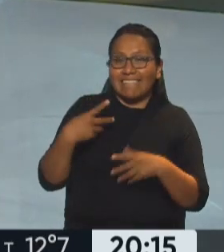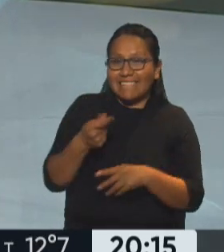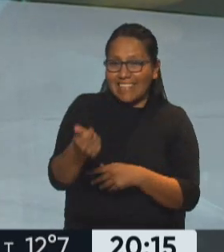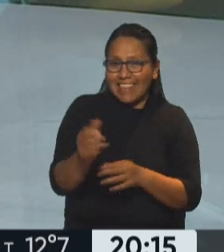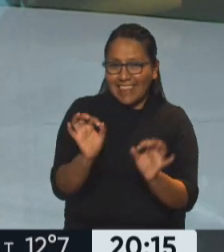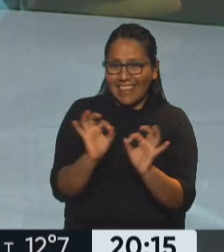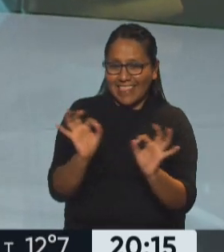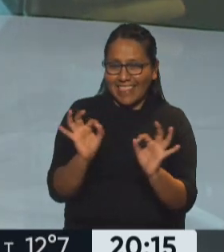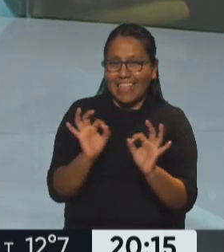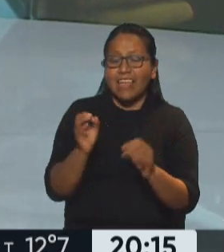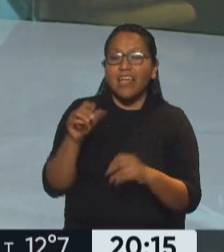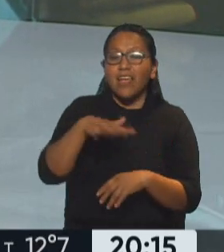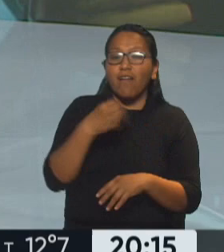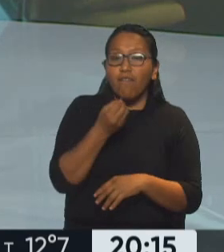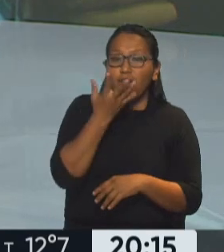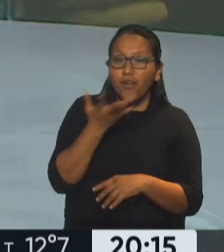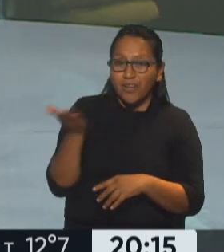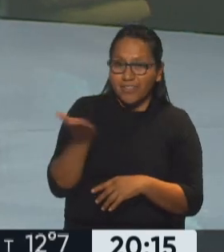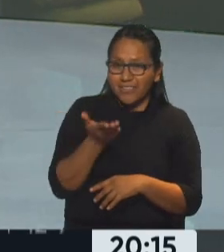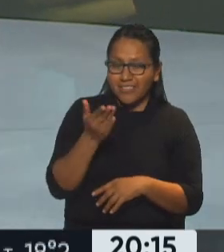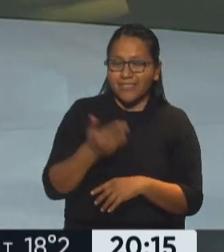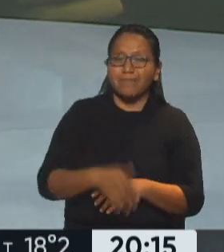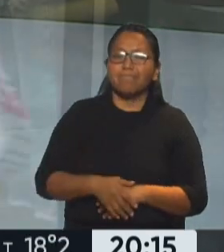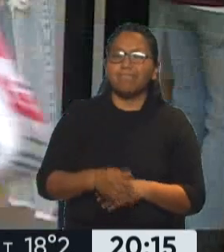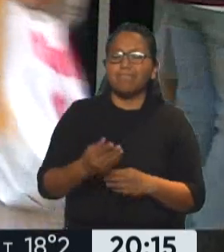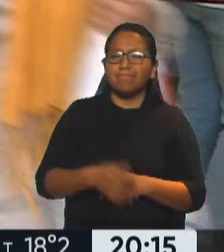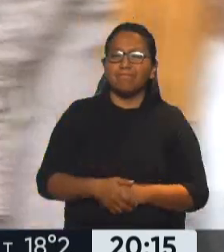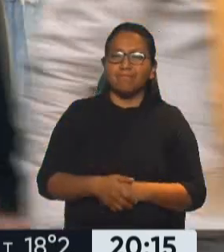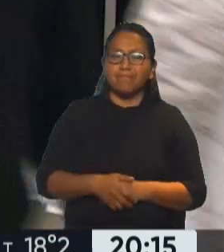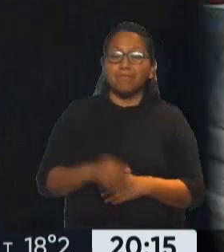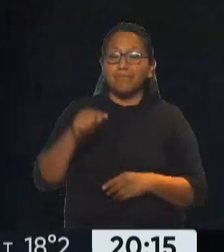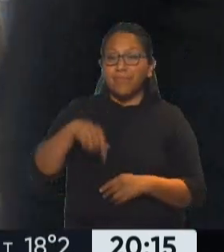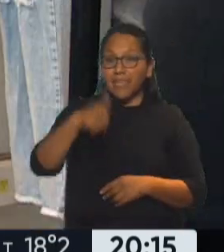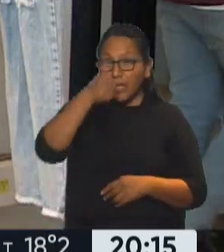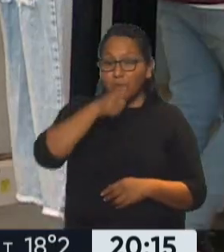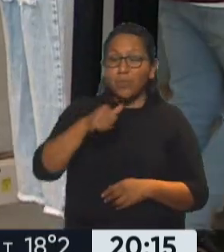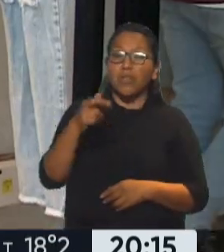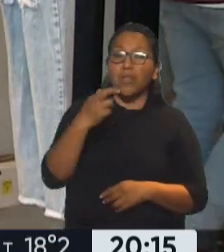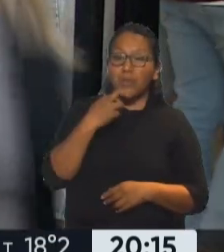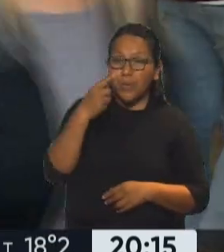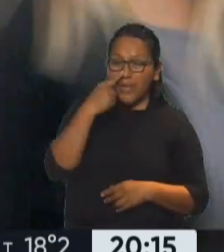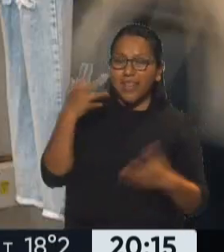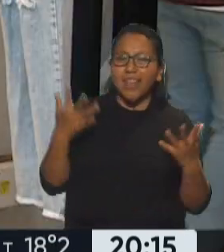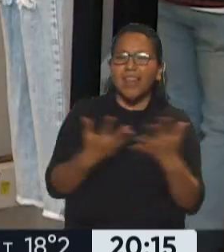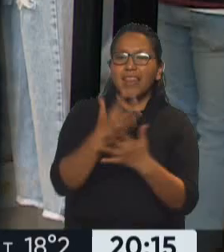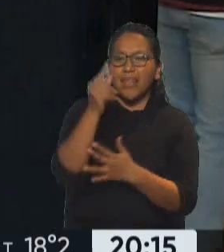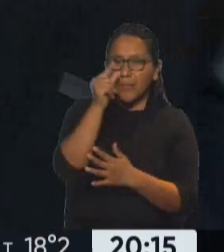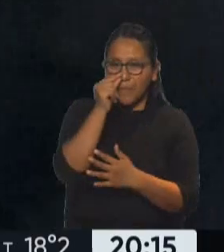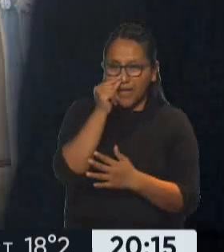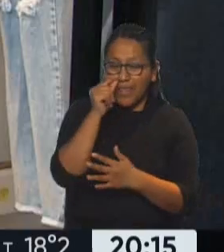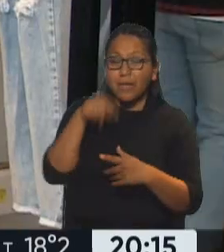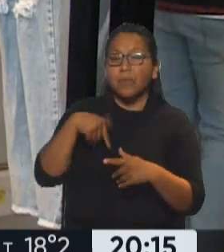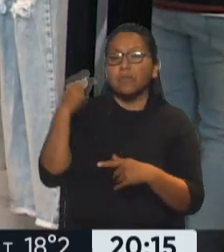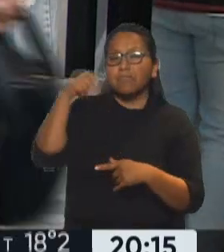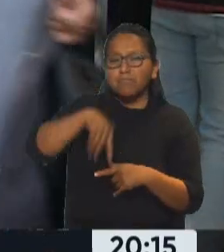comprarles regalos tuvimos y flores con alejandra son a ver que compraban este domingo 19 de junio es el día del padre por eso venimos hacia